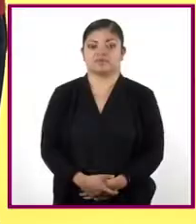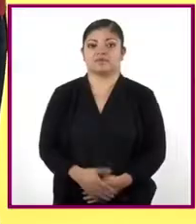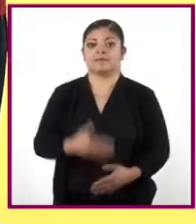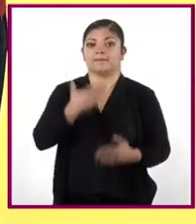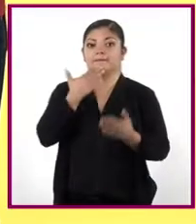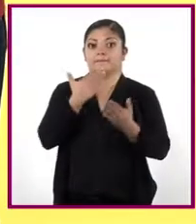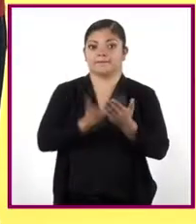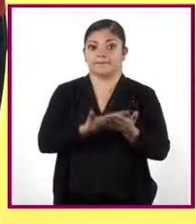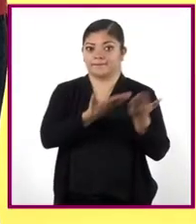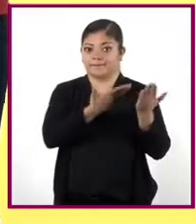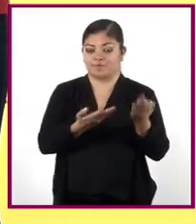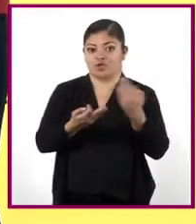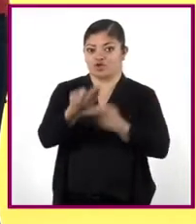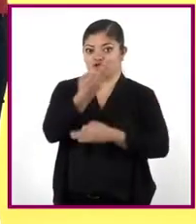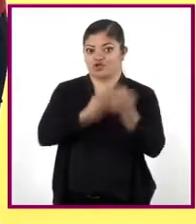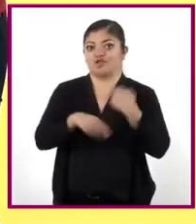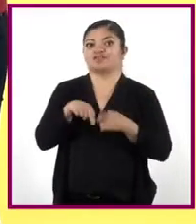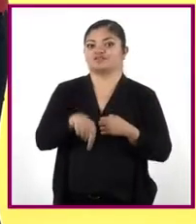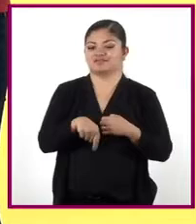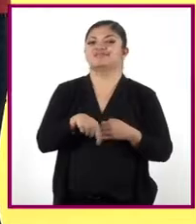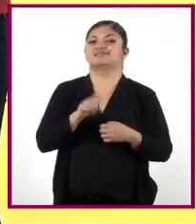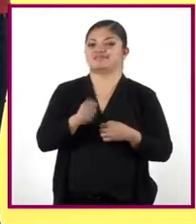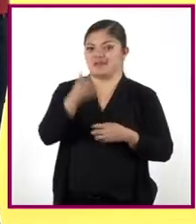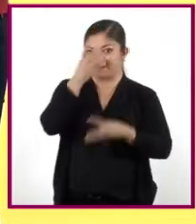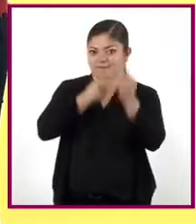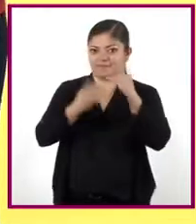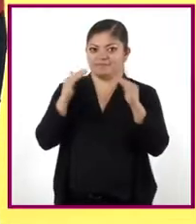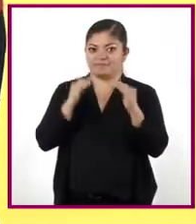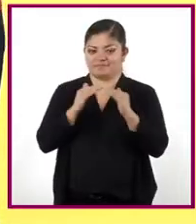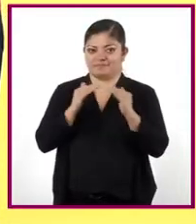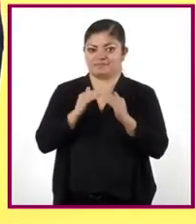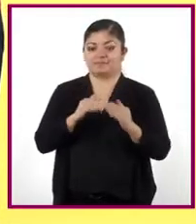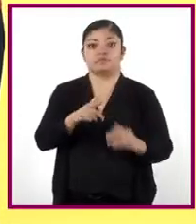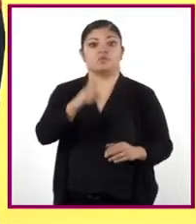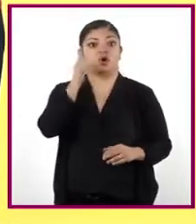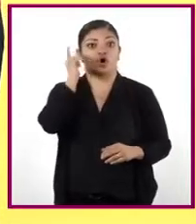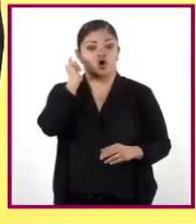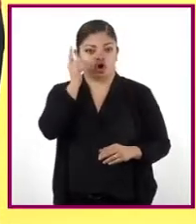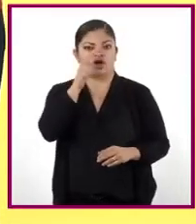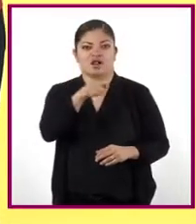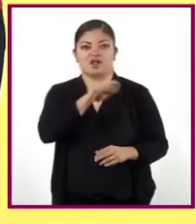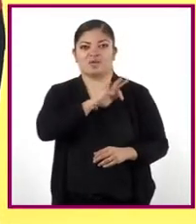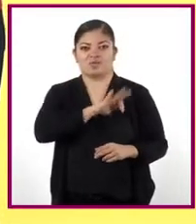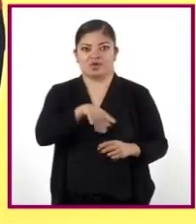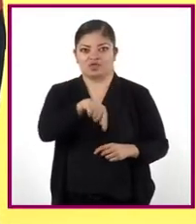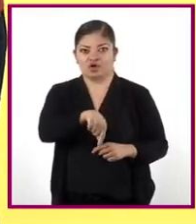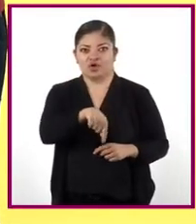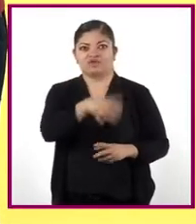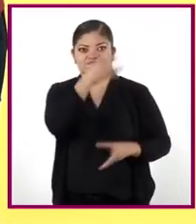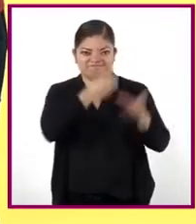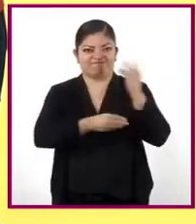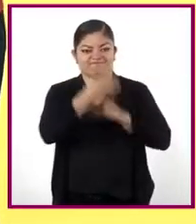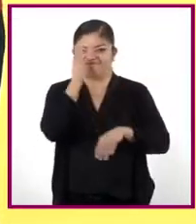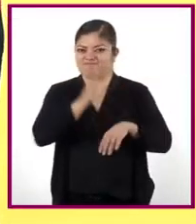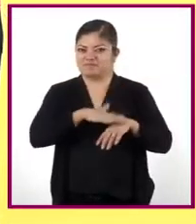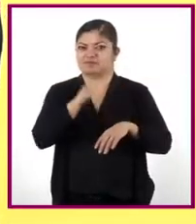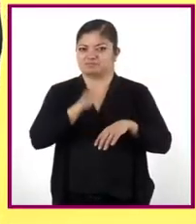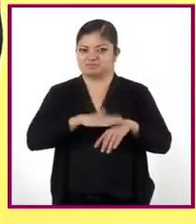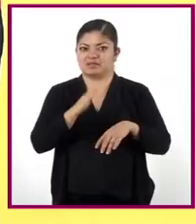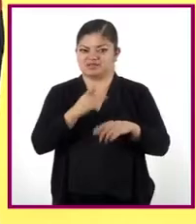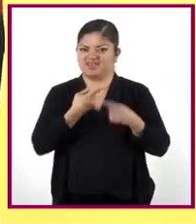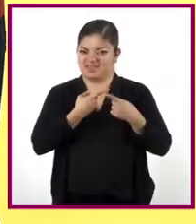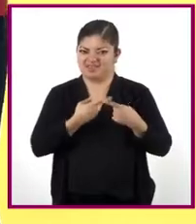Bienvenidas y bienvenidos a Aprende en Casa. Esperamos que puedan sacar partido de esta programación y que aprendan de una